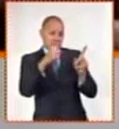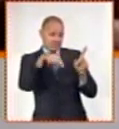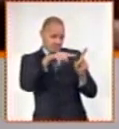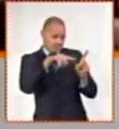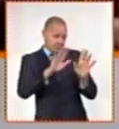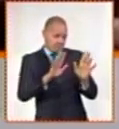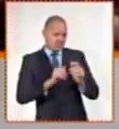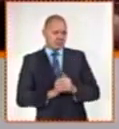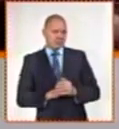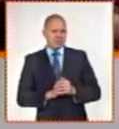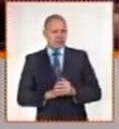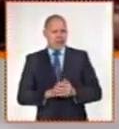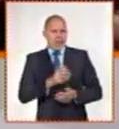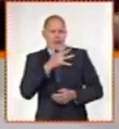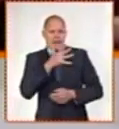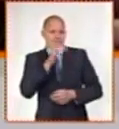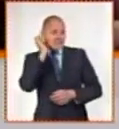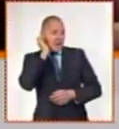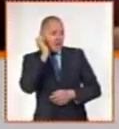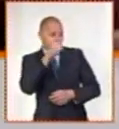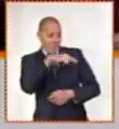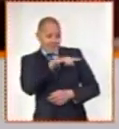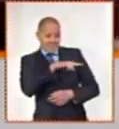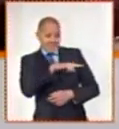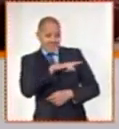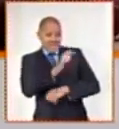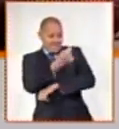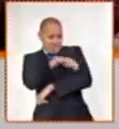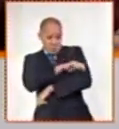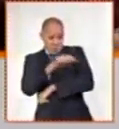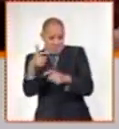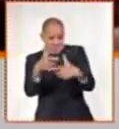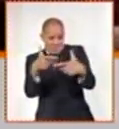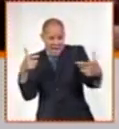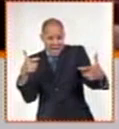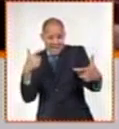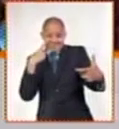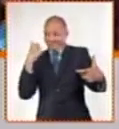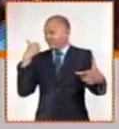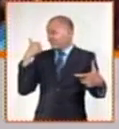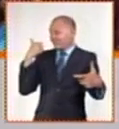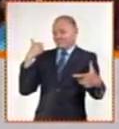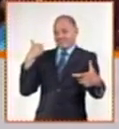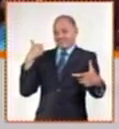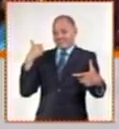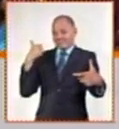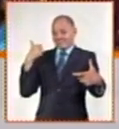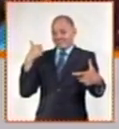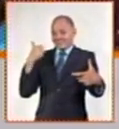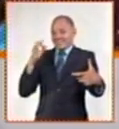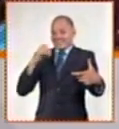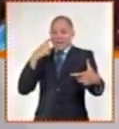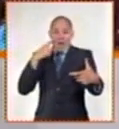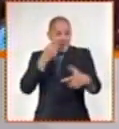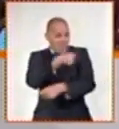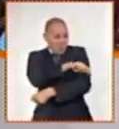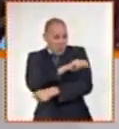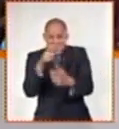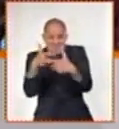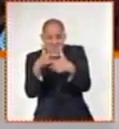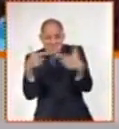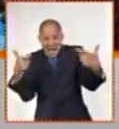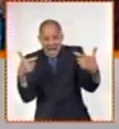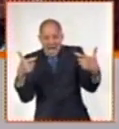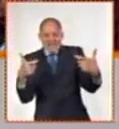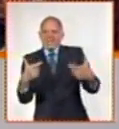yo creo que lo estamos viendo ahí. No ha sido opacado ni con las